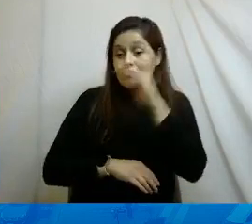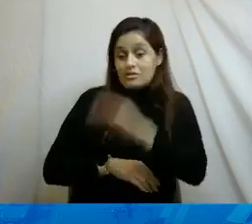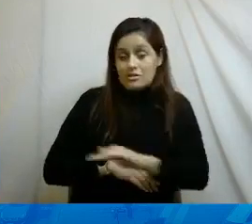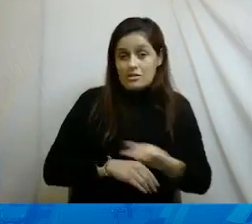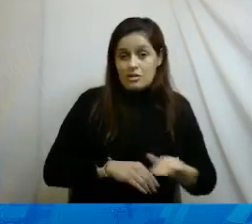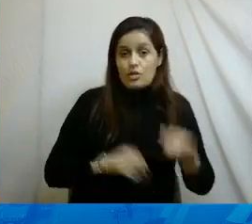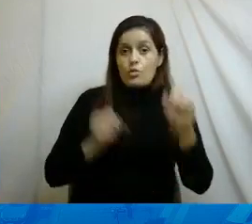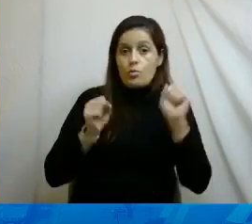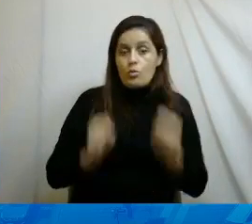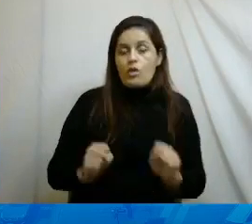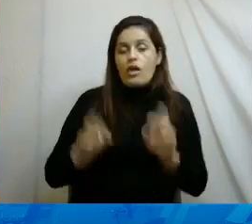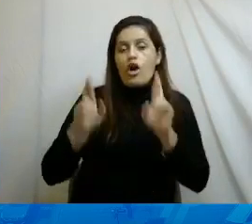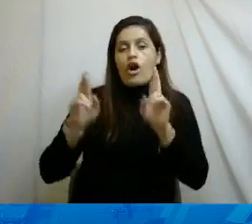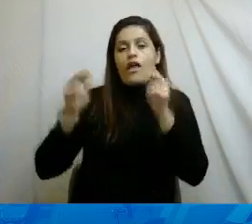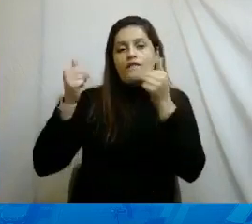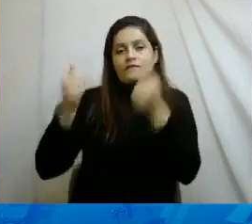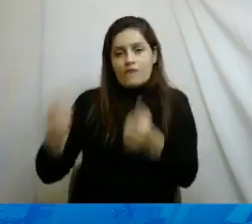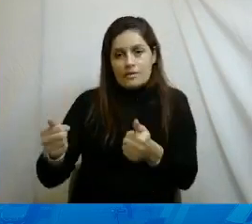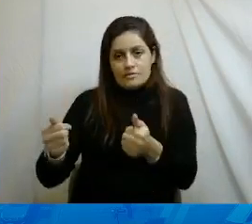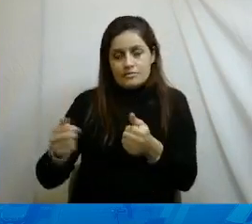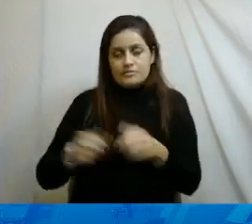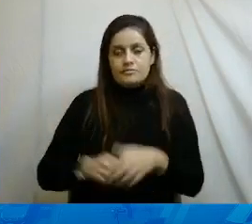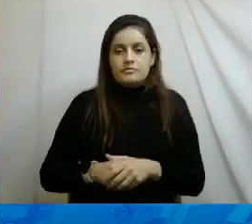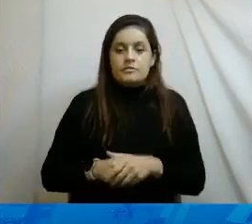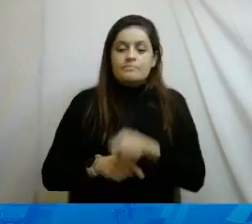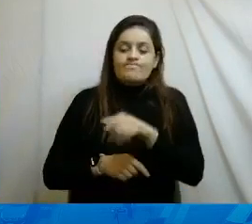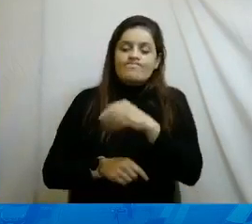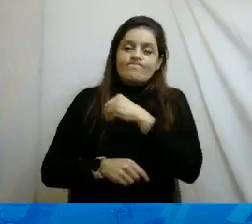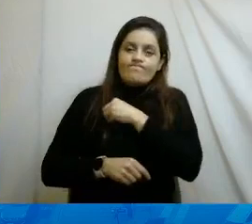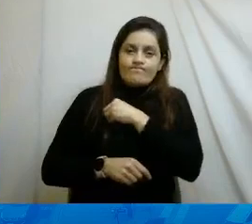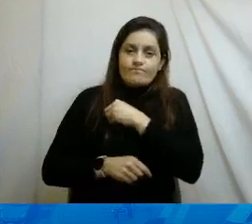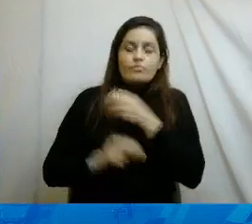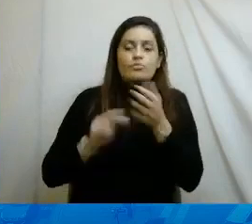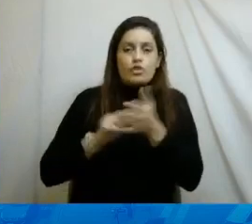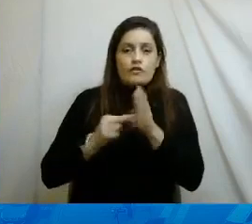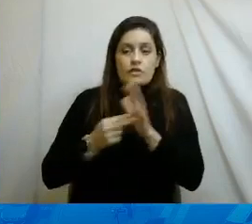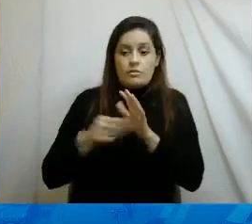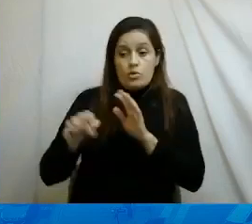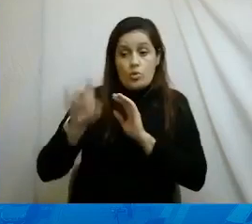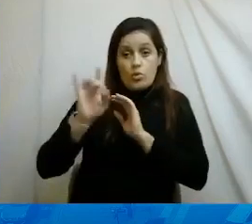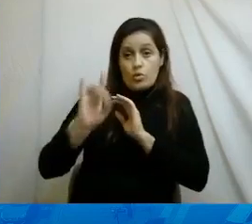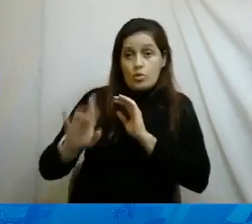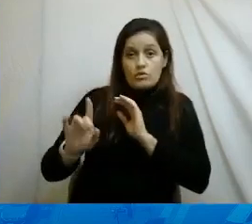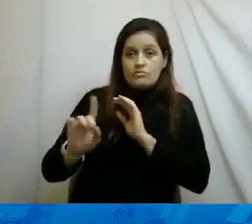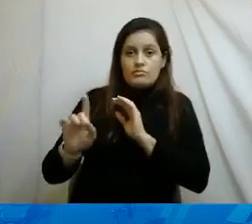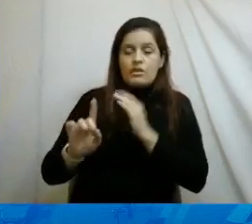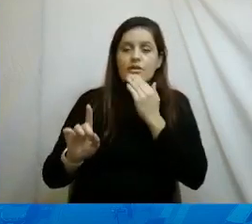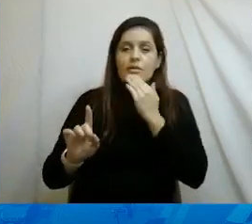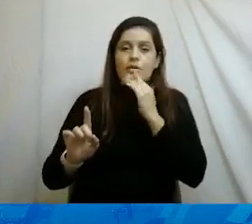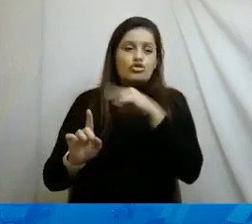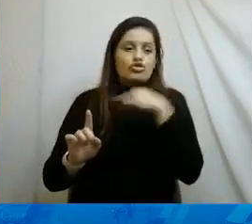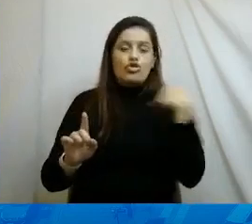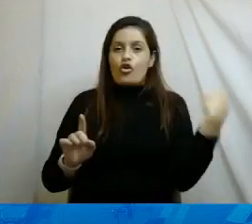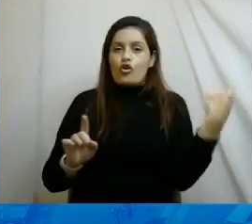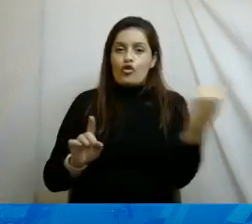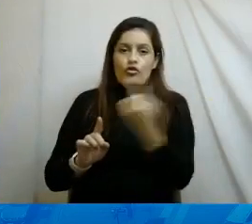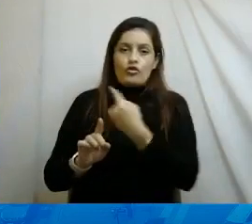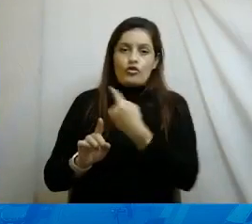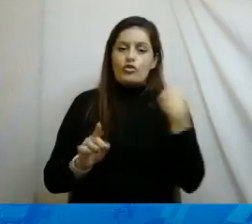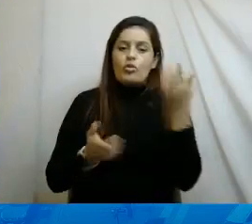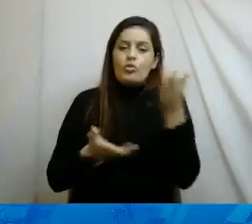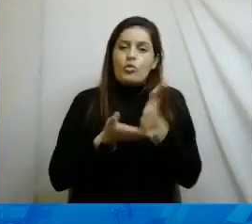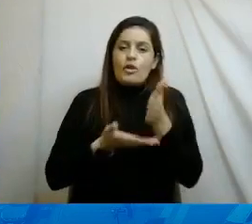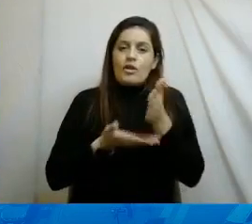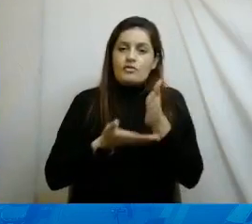bien después de un hecho tan lamentable, digamos, no solo para ellos directamente, sino que también para toda